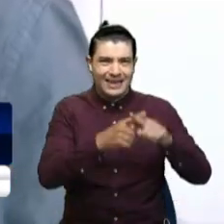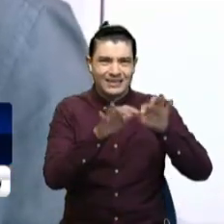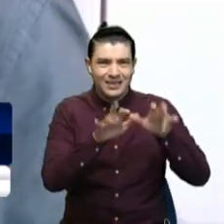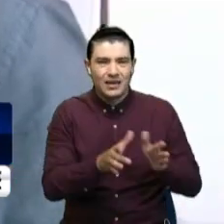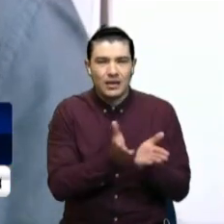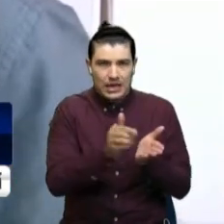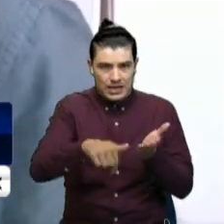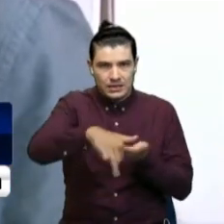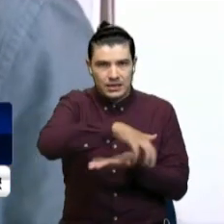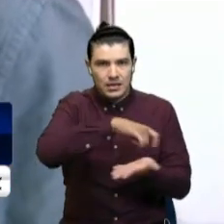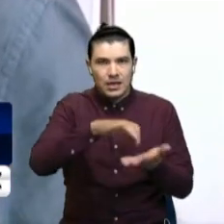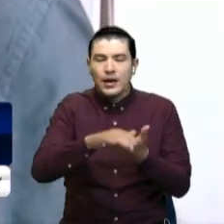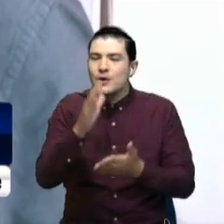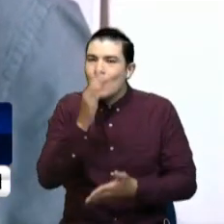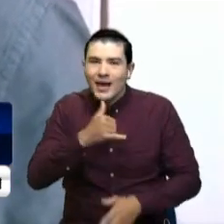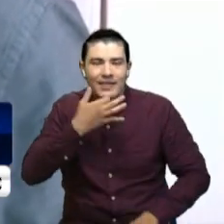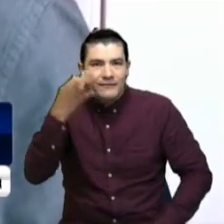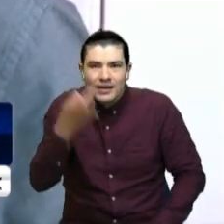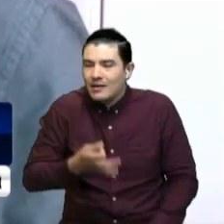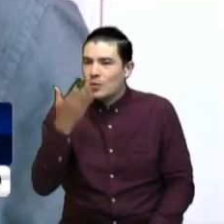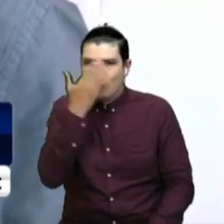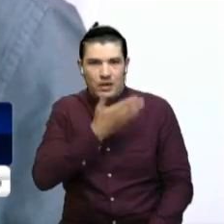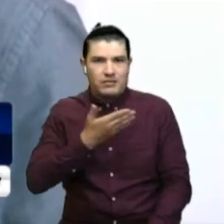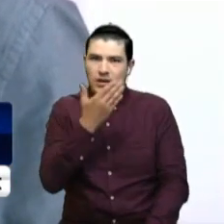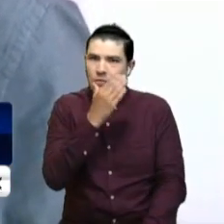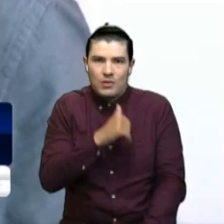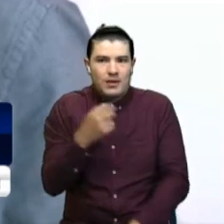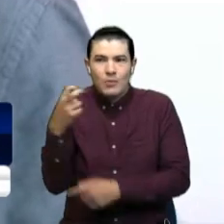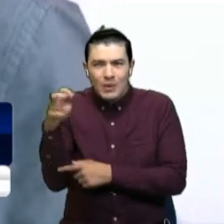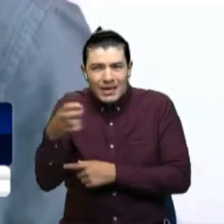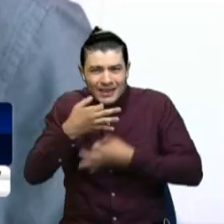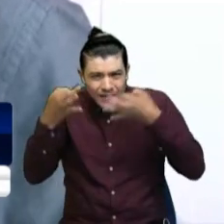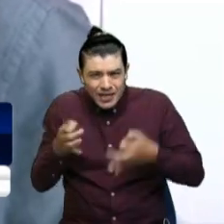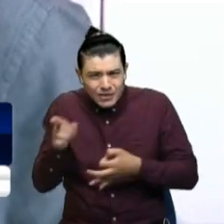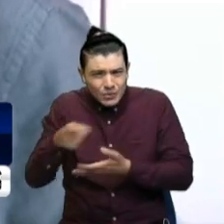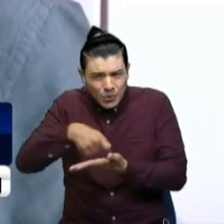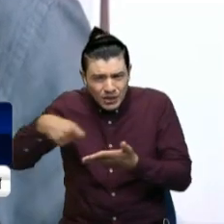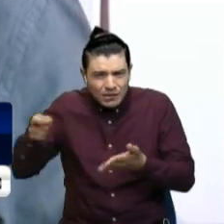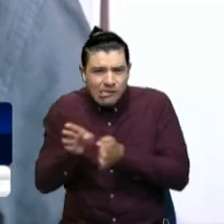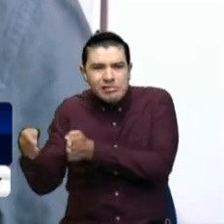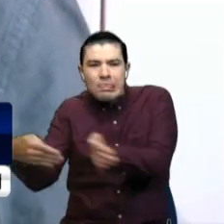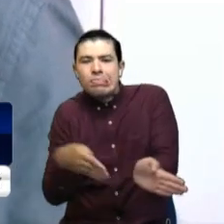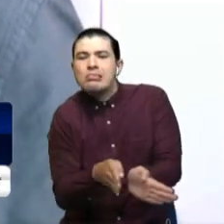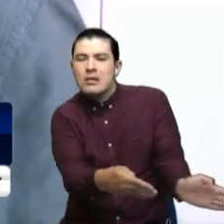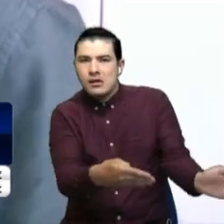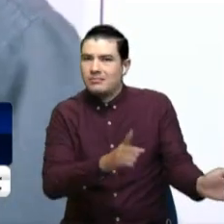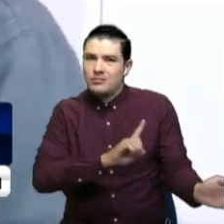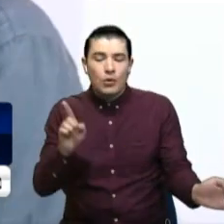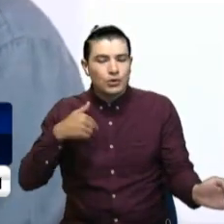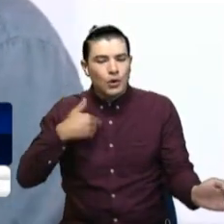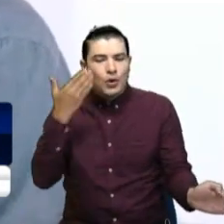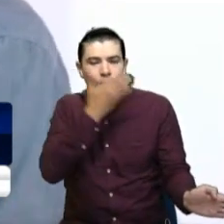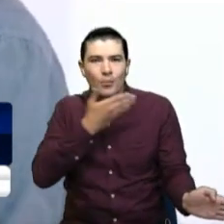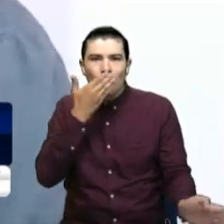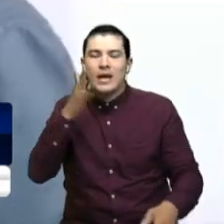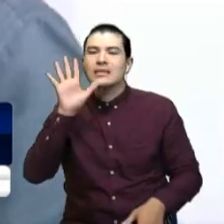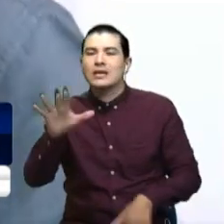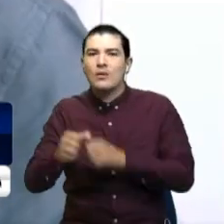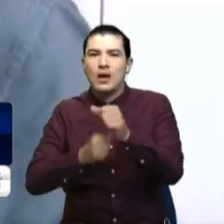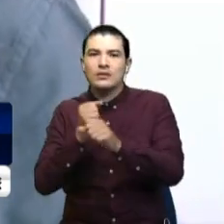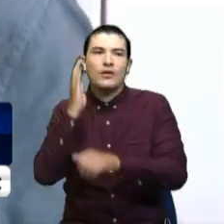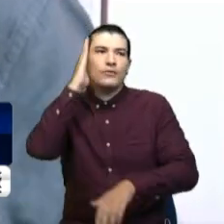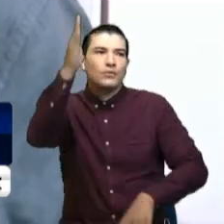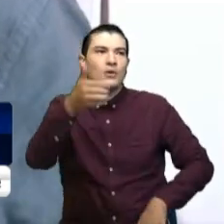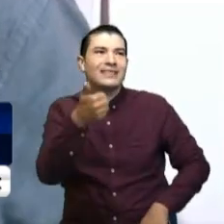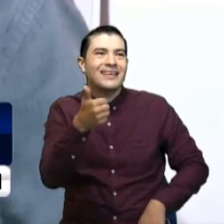existe un solo elemento de prueba que permita a la fiscalía acreditar que este contrato fue direccionado y lo puedo probar hoy en cinco años en diez